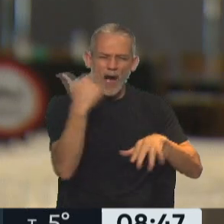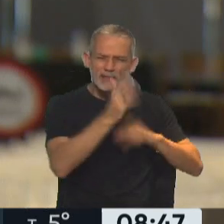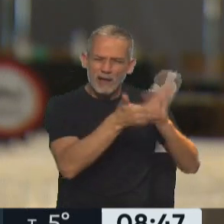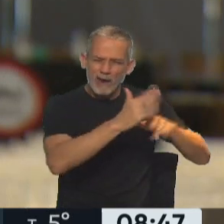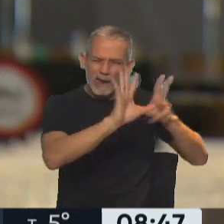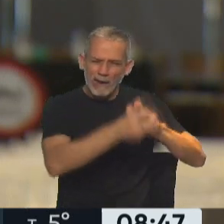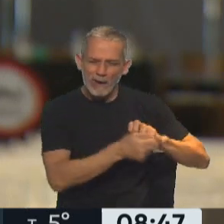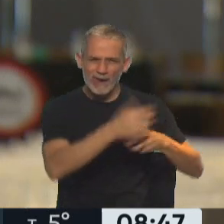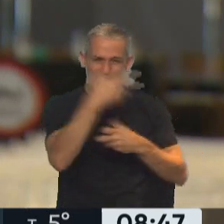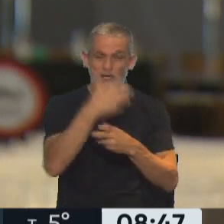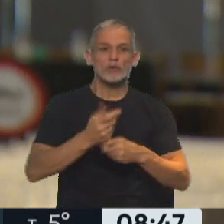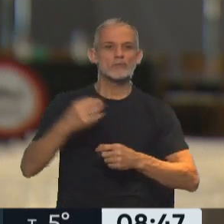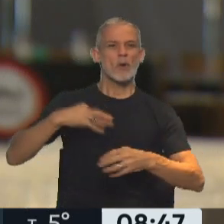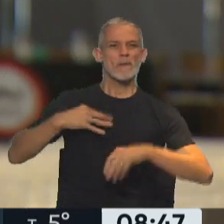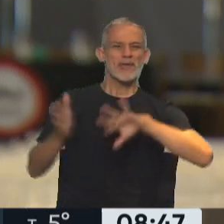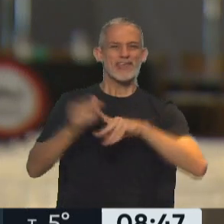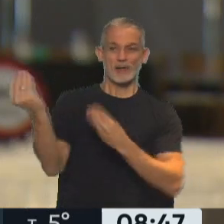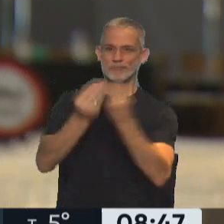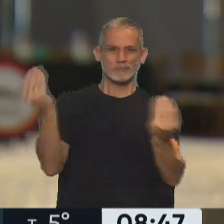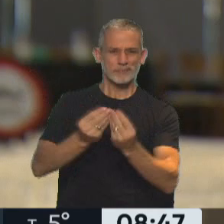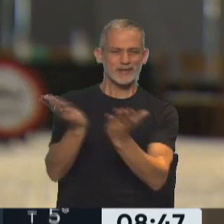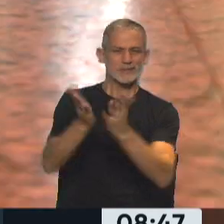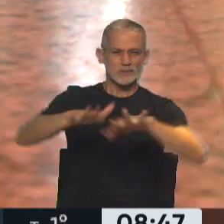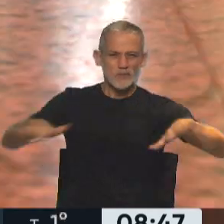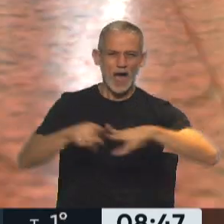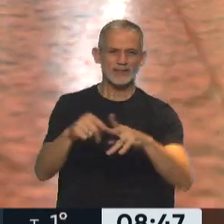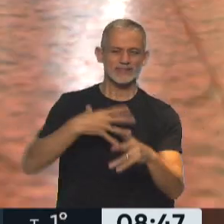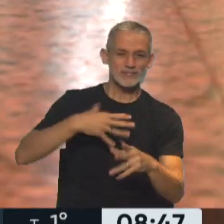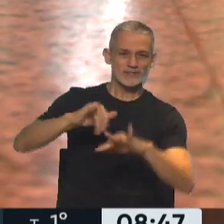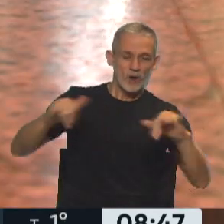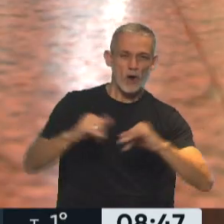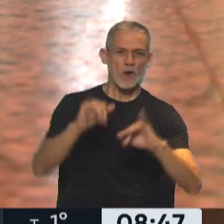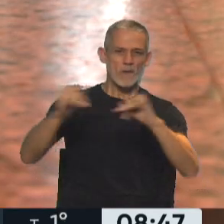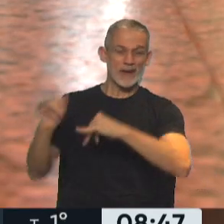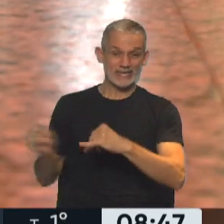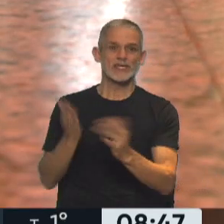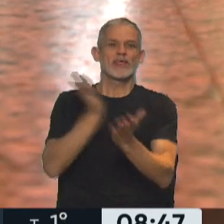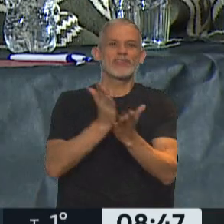docentes, y que esos estudiantes y esos egresados puedan también ser defensores de derechos.